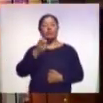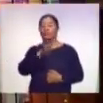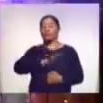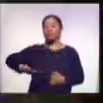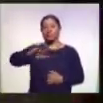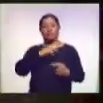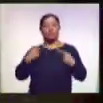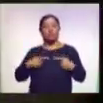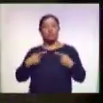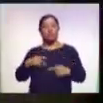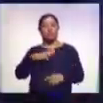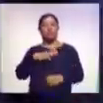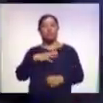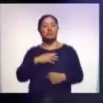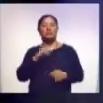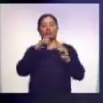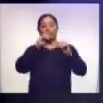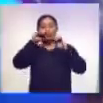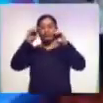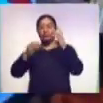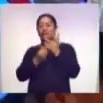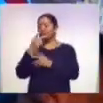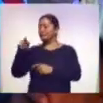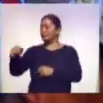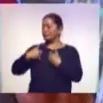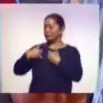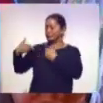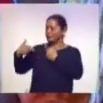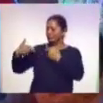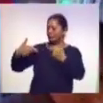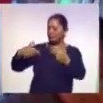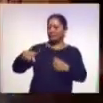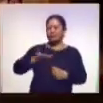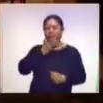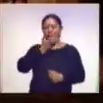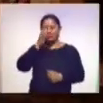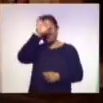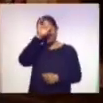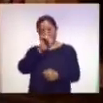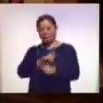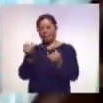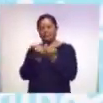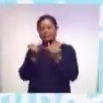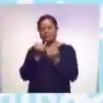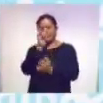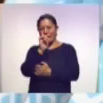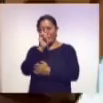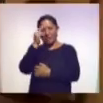Tlalcuapan integran a las nuevas generaciones para preservar no solo sus tradiciones, sino la lengua materna, el náhuatl.